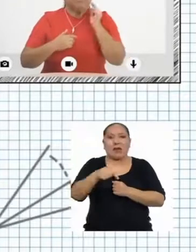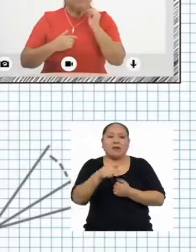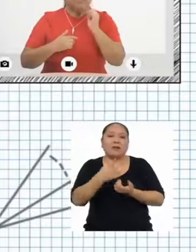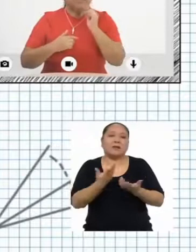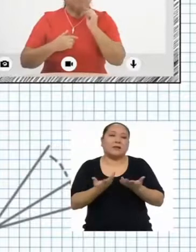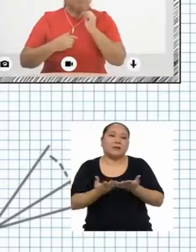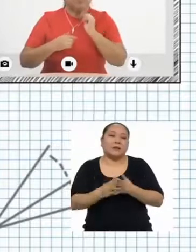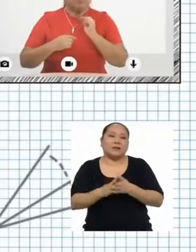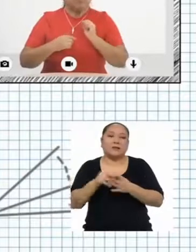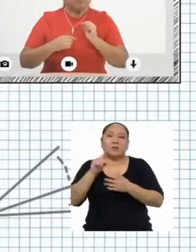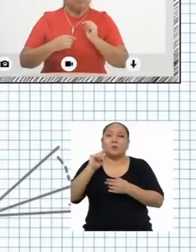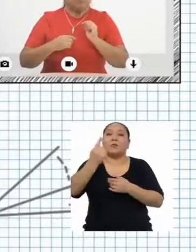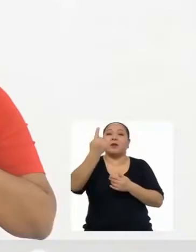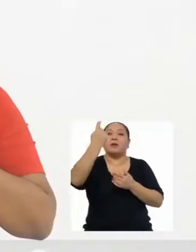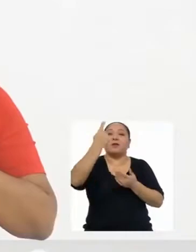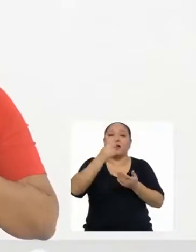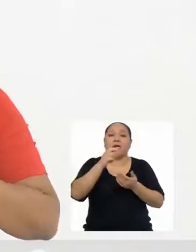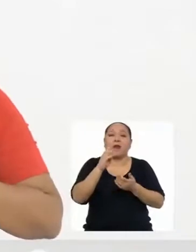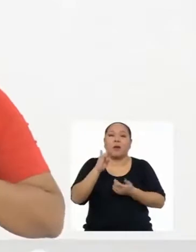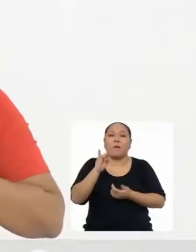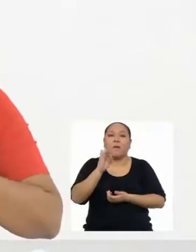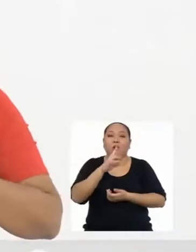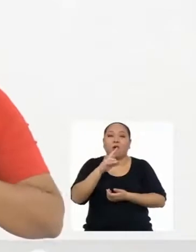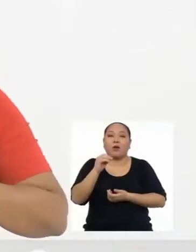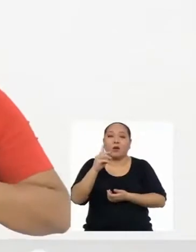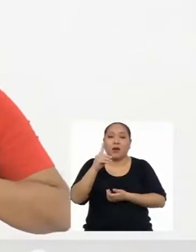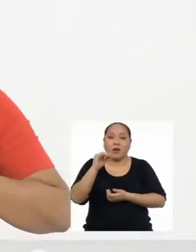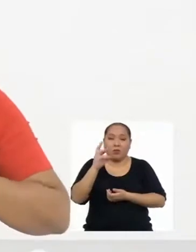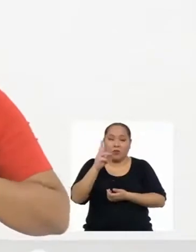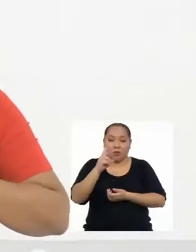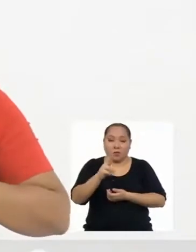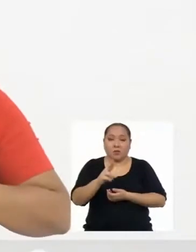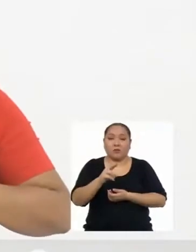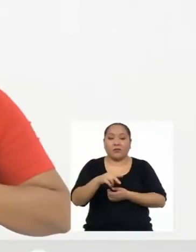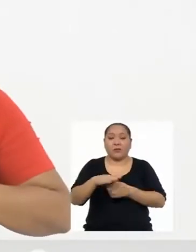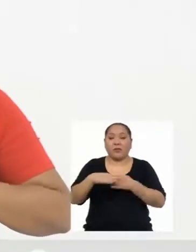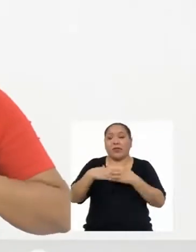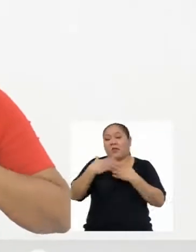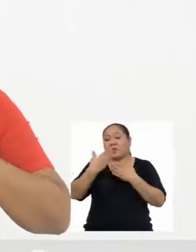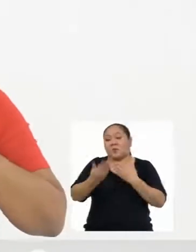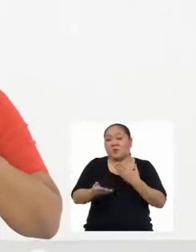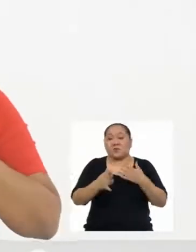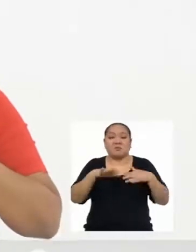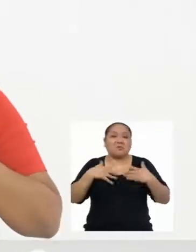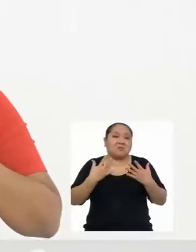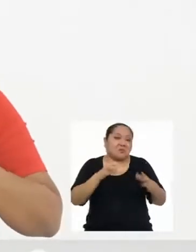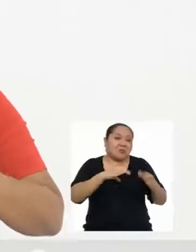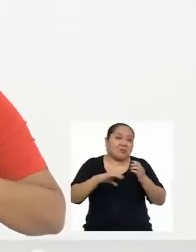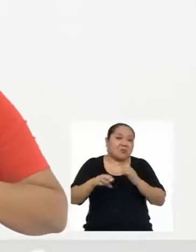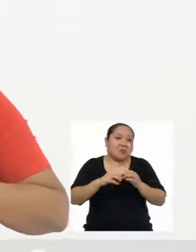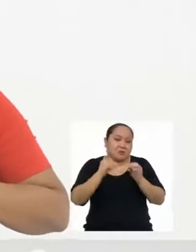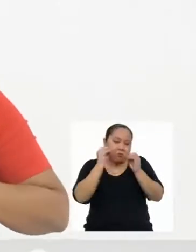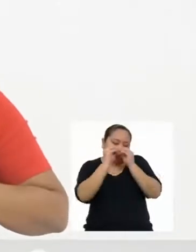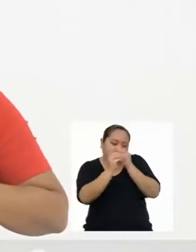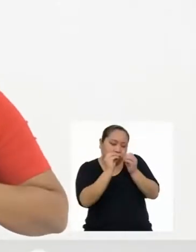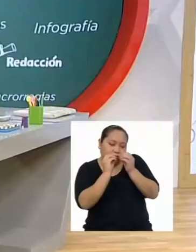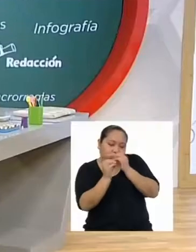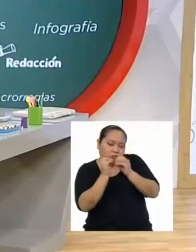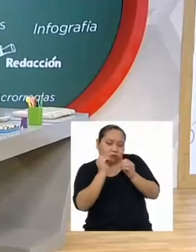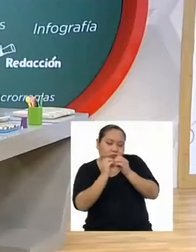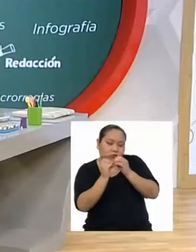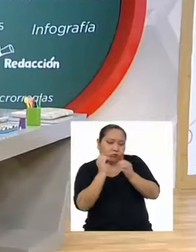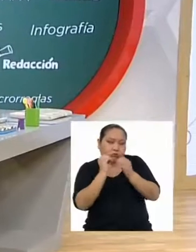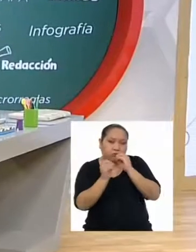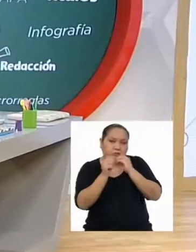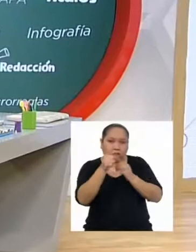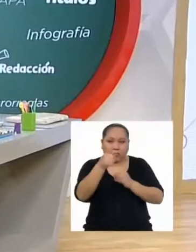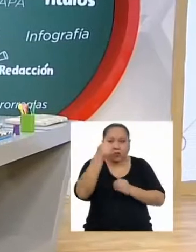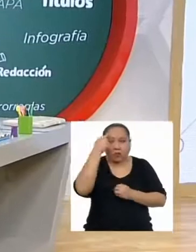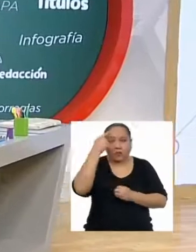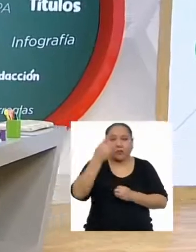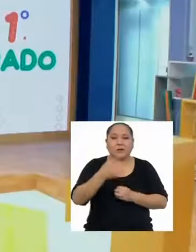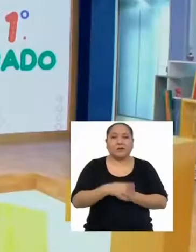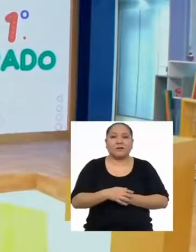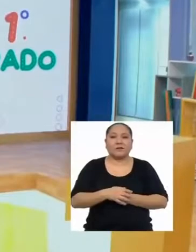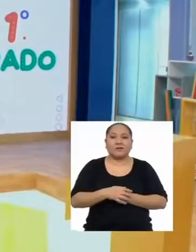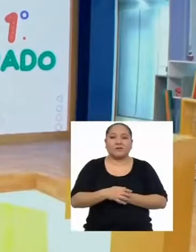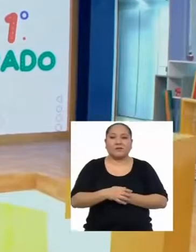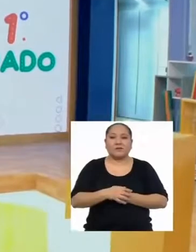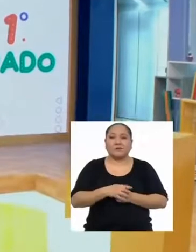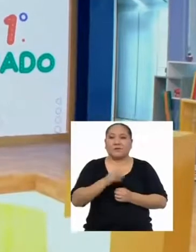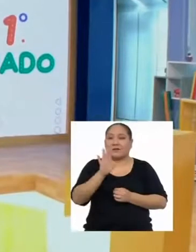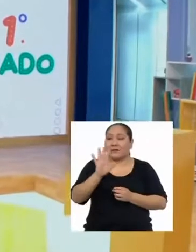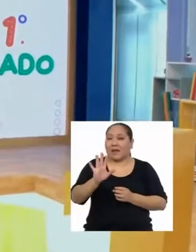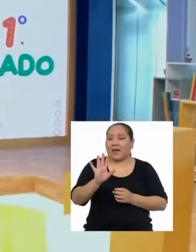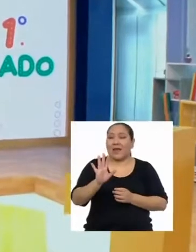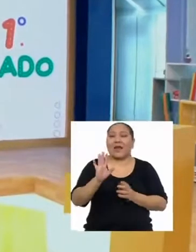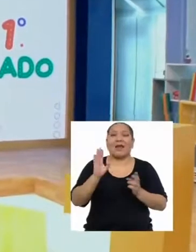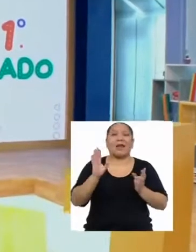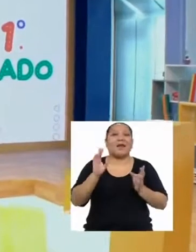un primer borrador. Luego podemos hacer todas las mejoras que consideres. ¿Qué les parece si